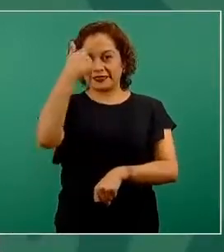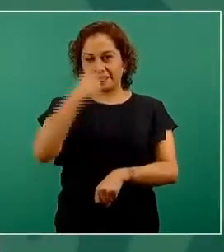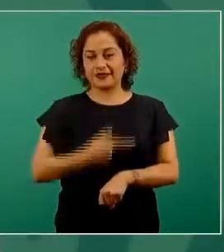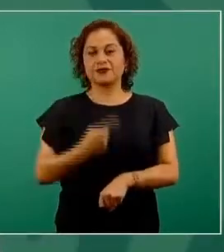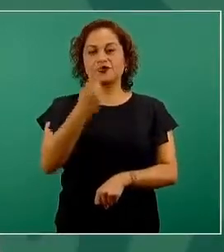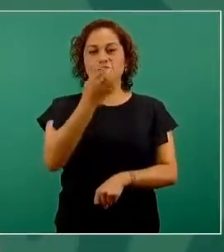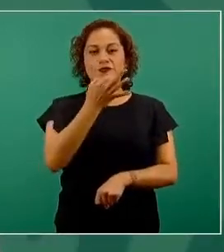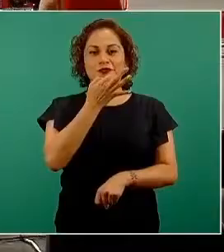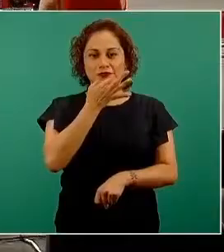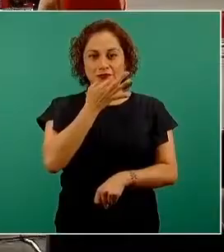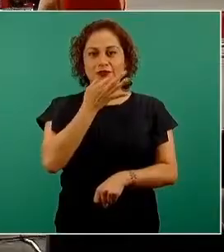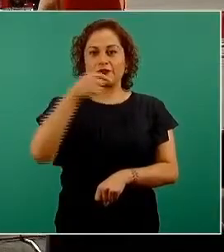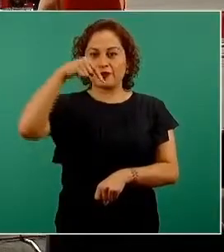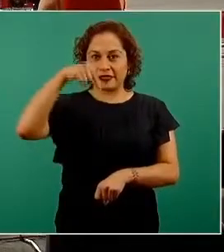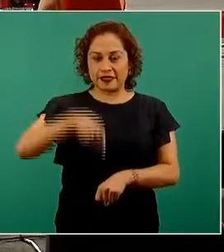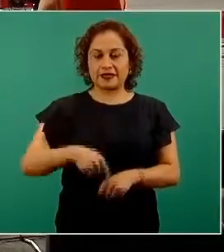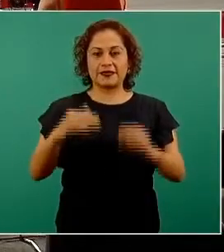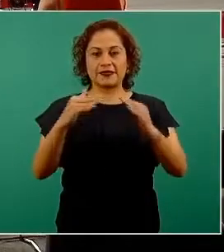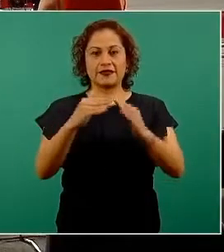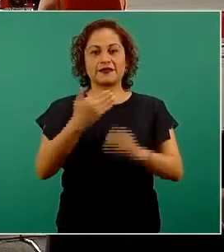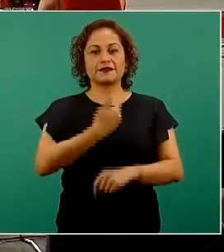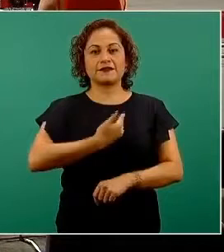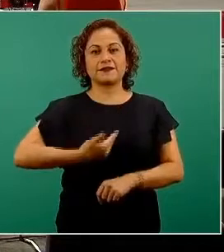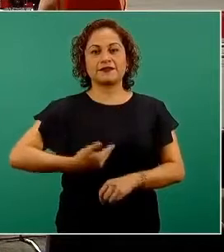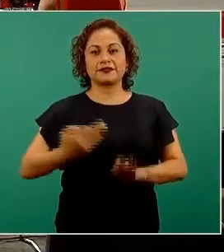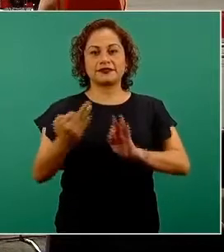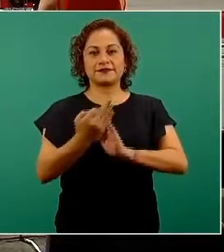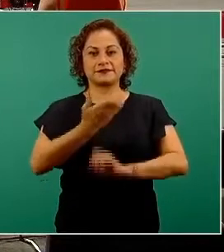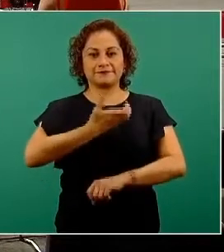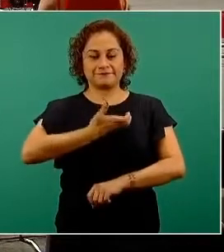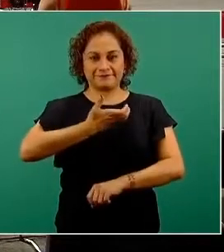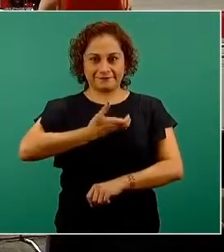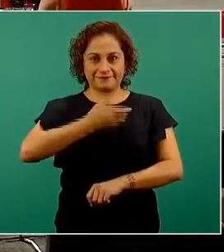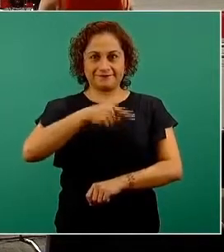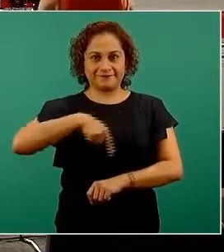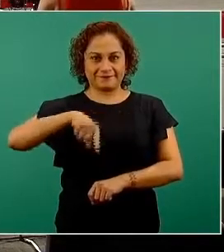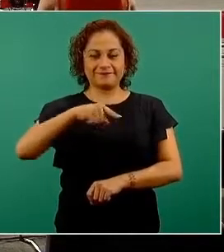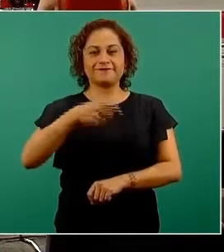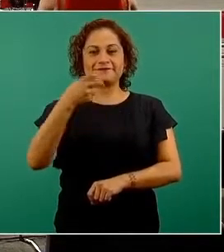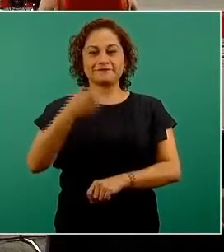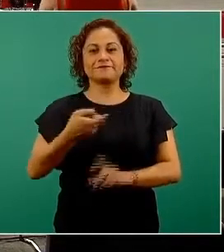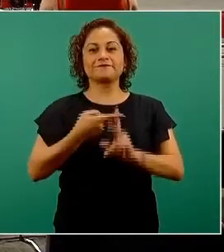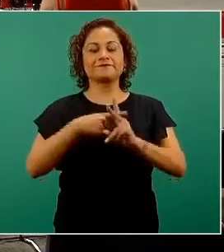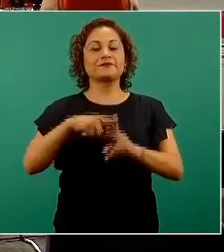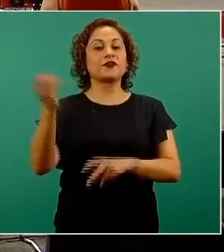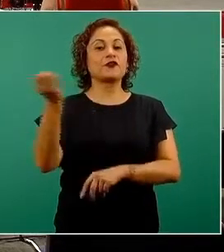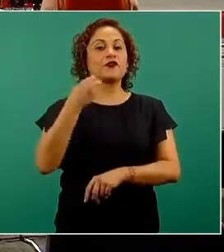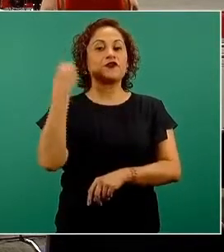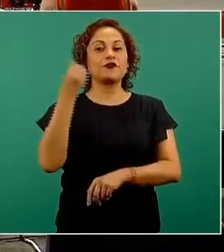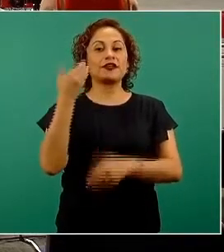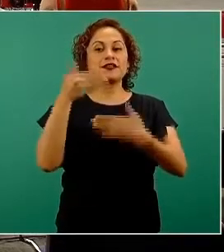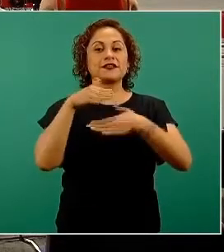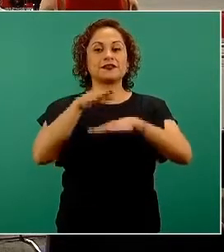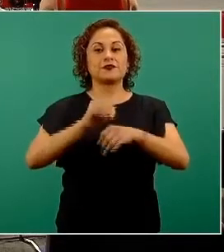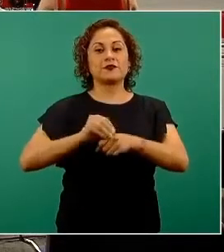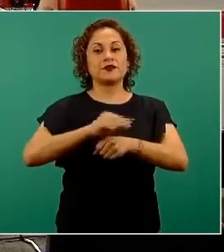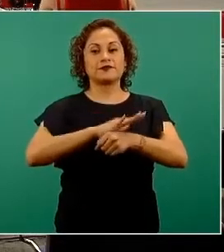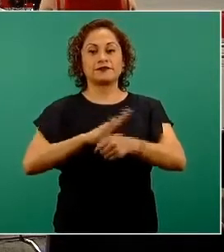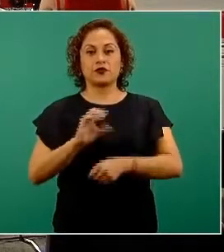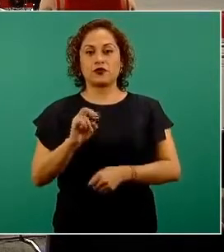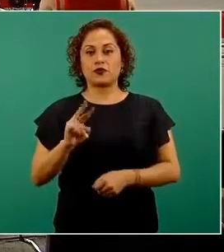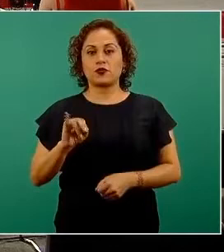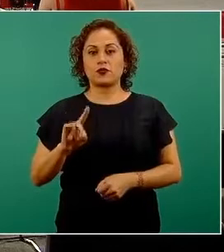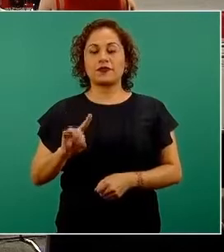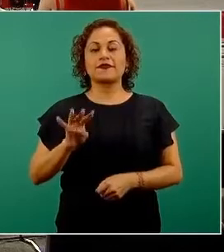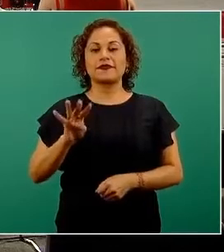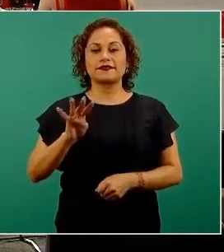vamos a iniciar desde Palacio Nacional de México, en la Ciudad de México, la conferencia de prensa diaria sobre COVID-19, la pandemia causada